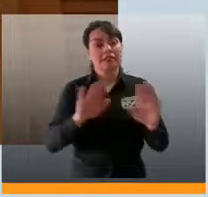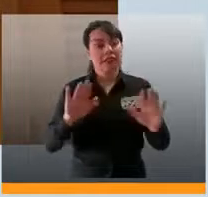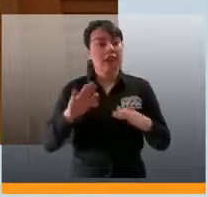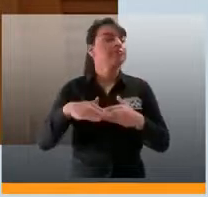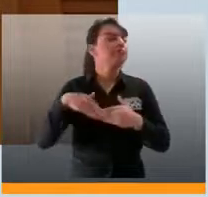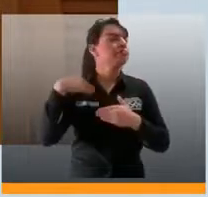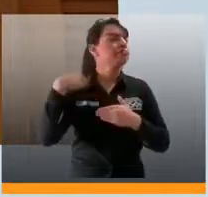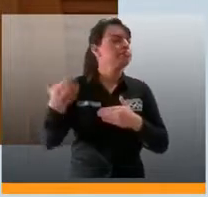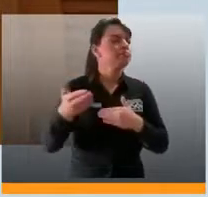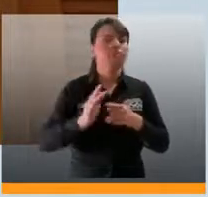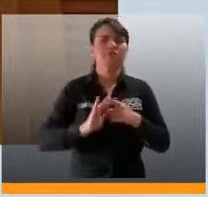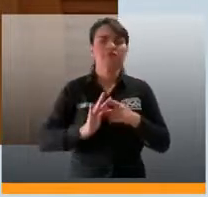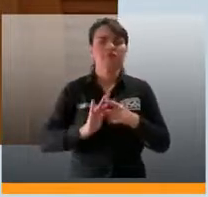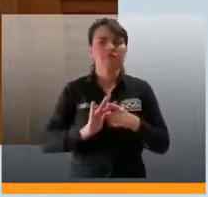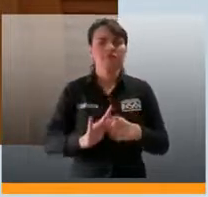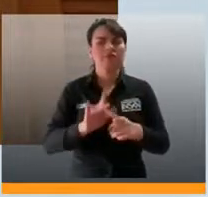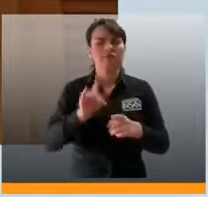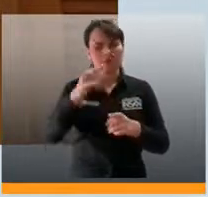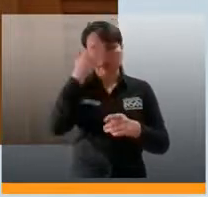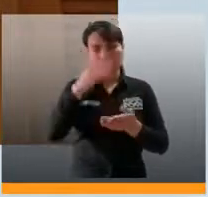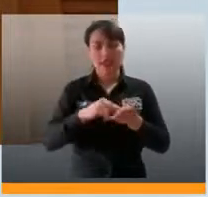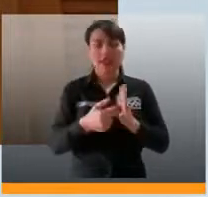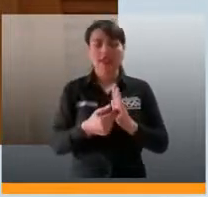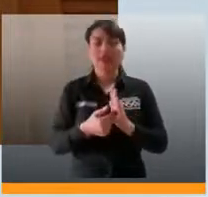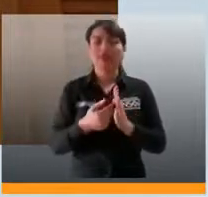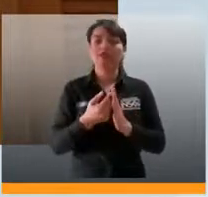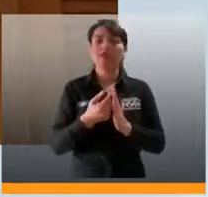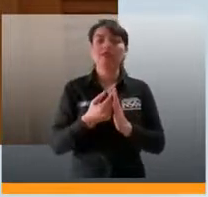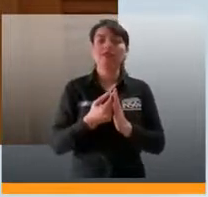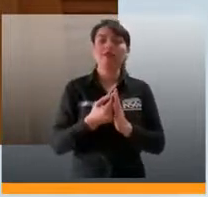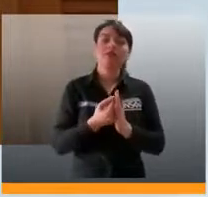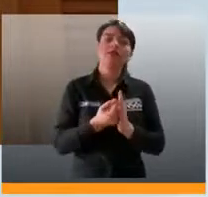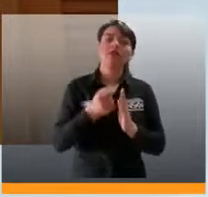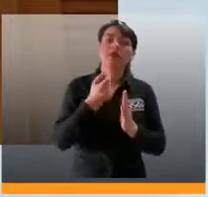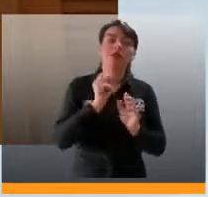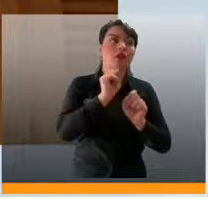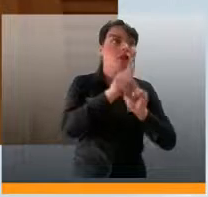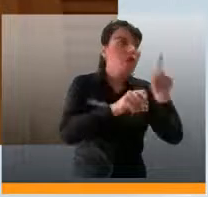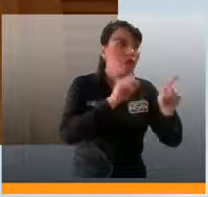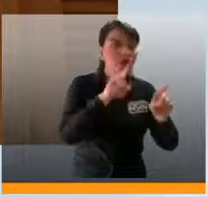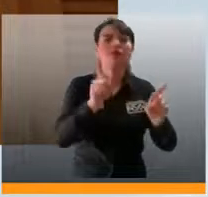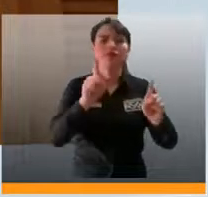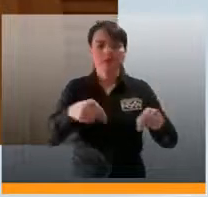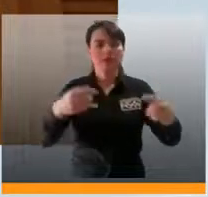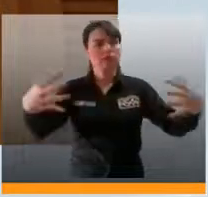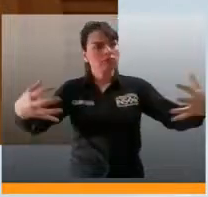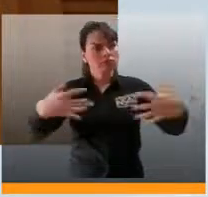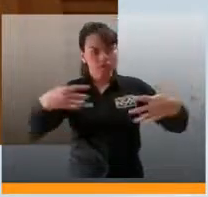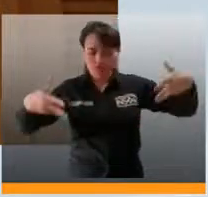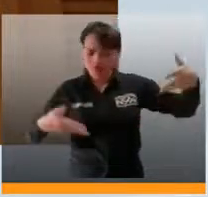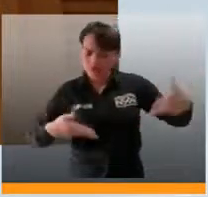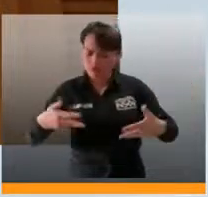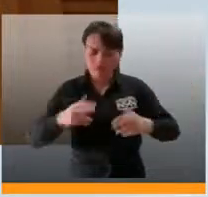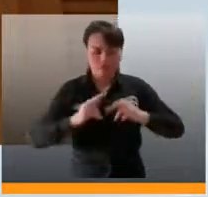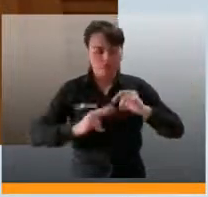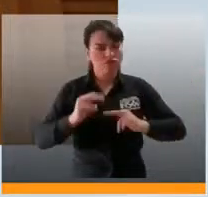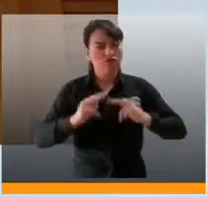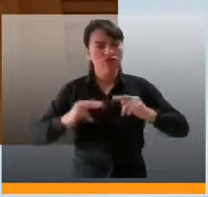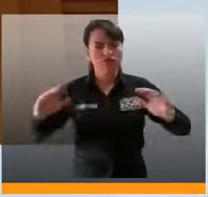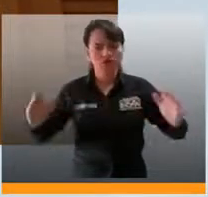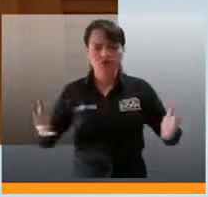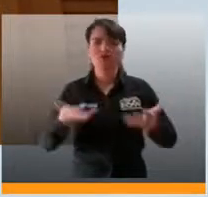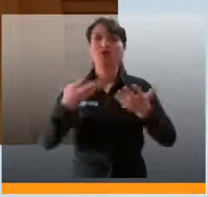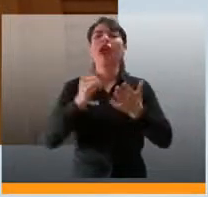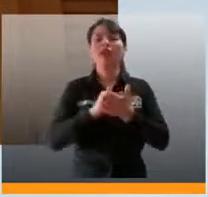amplio de no solo de consulta, sino de construcción colectiva con todos ustedes, arrancamos el